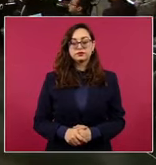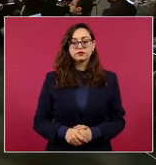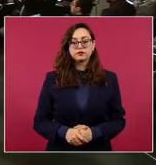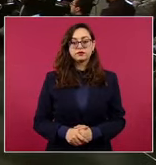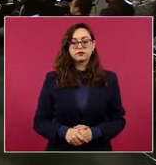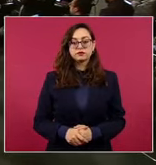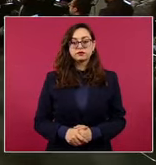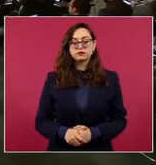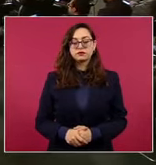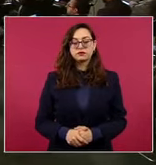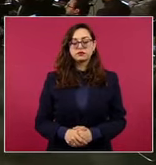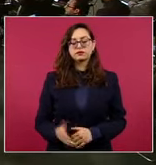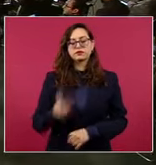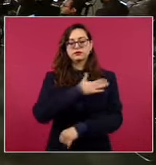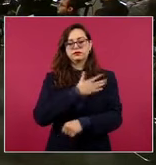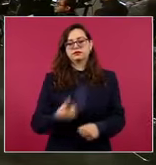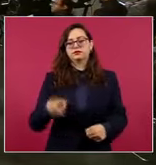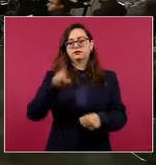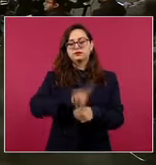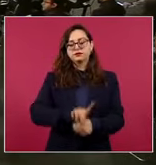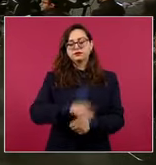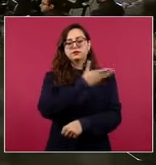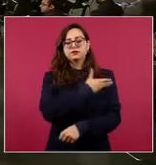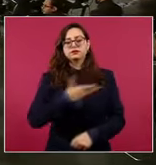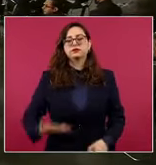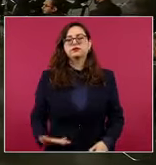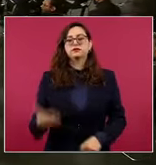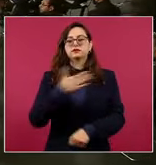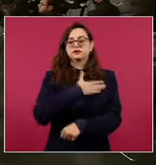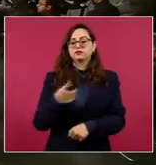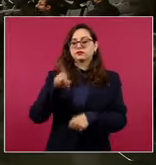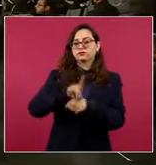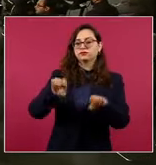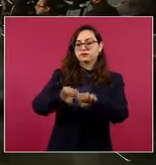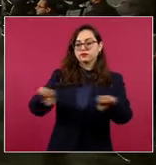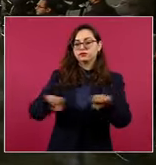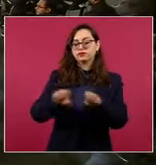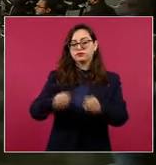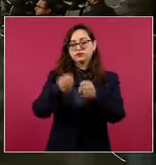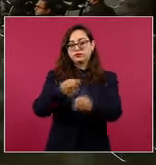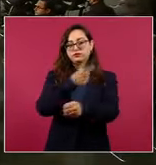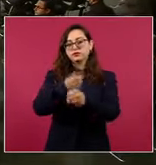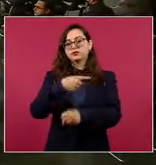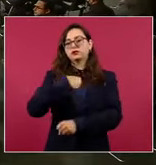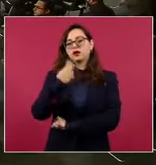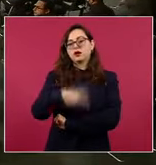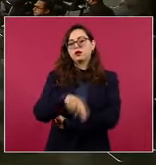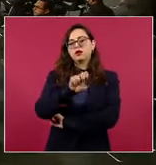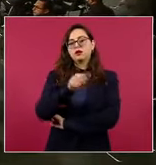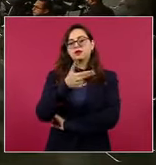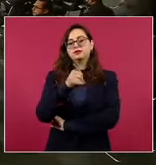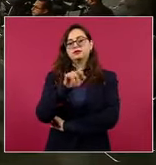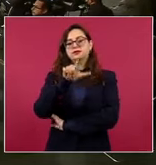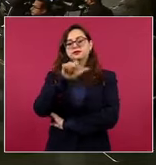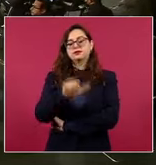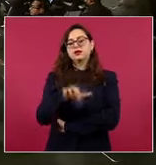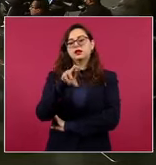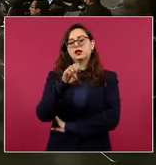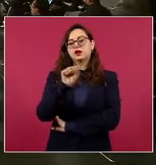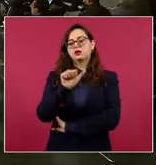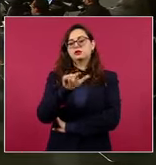Adelante. Buenos días, presidente. Buenos días al Gabinete de Seguridad. Shaila Rosagel, corresponsal de Grupo Gili, El Imparcial de Sonora,